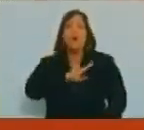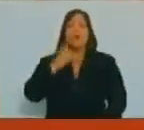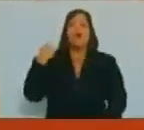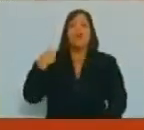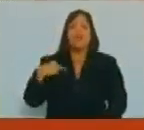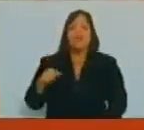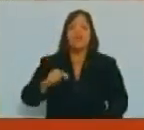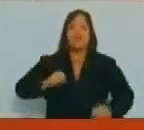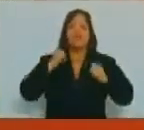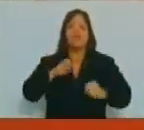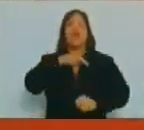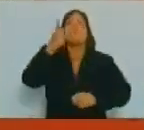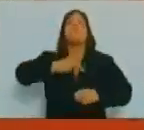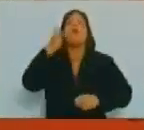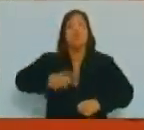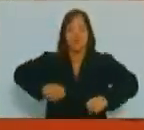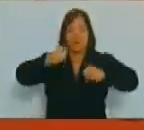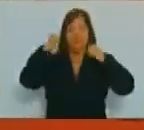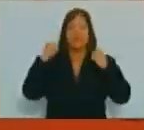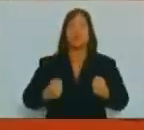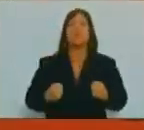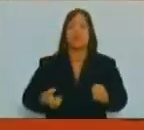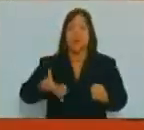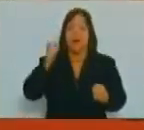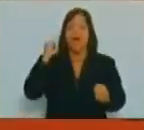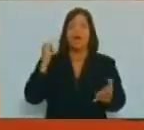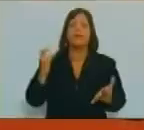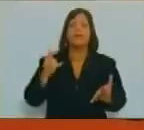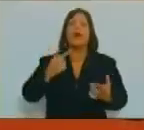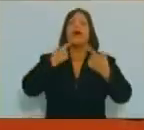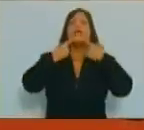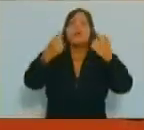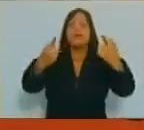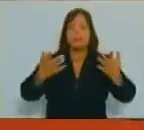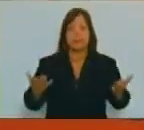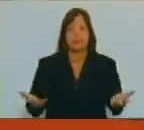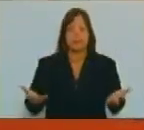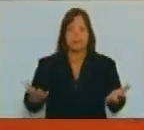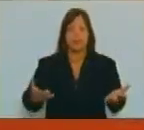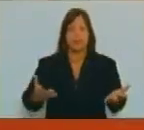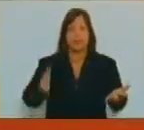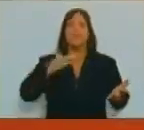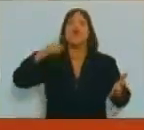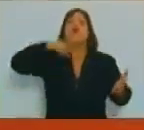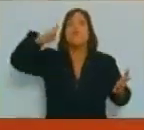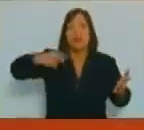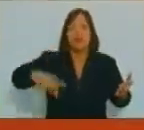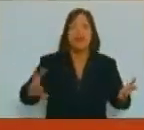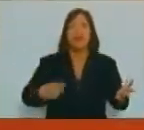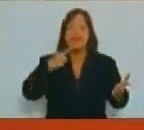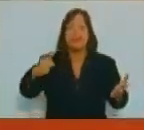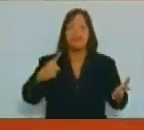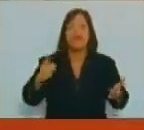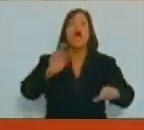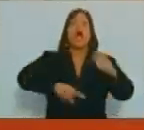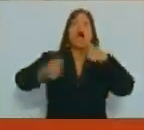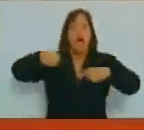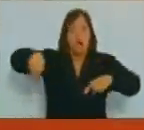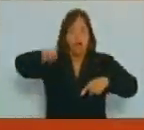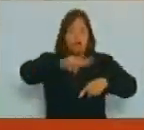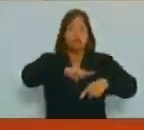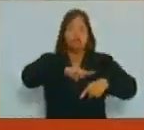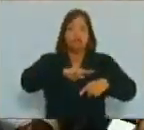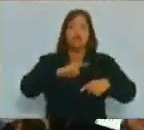una contundente política de seguridad y eso hay que decirlo porque si a verdad ya nosotros